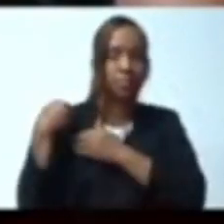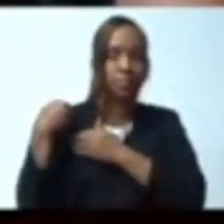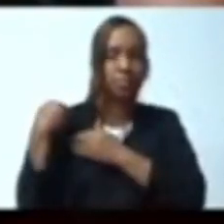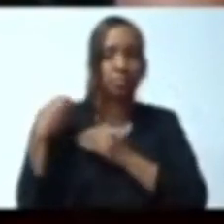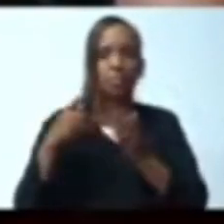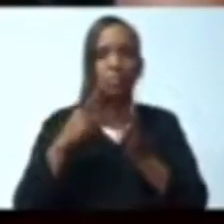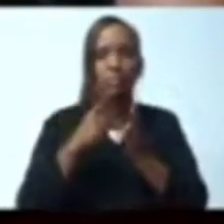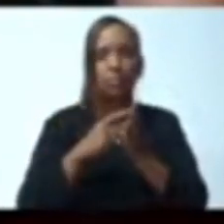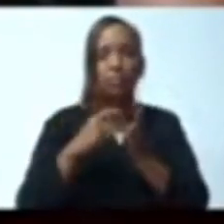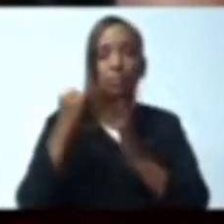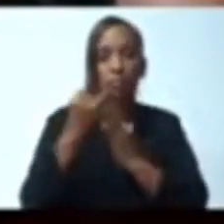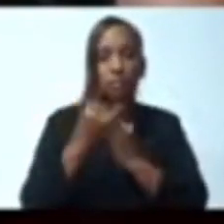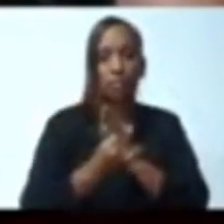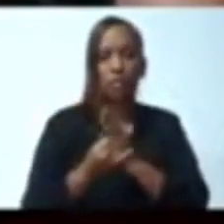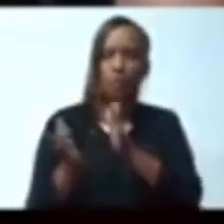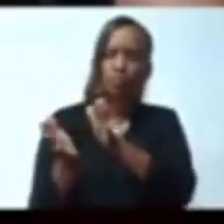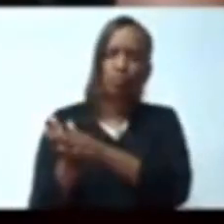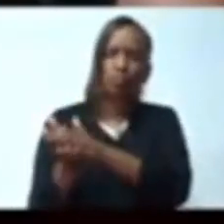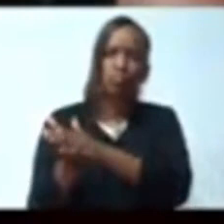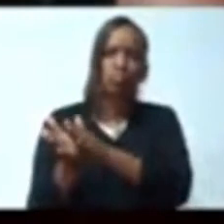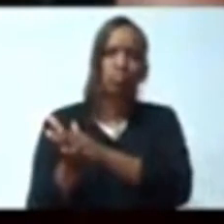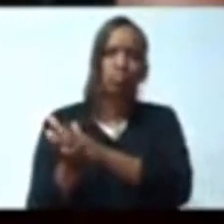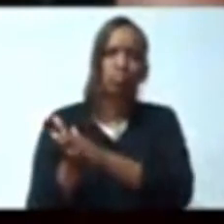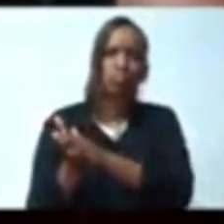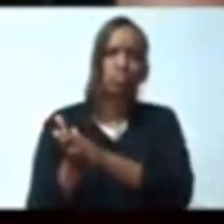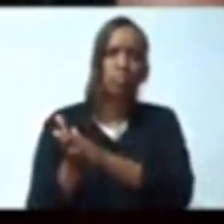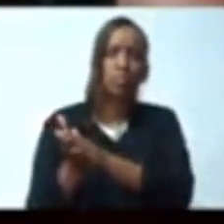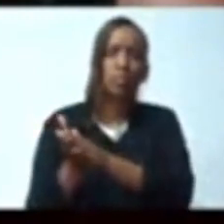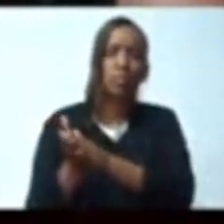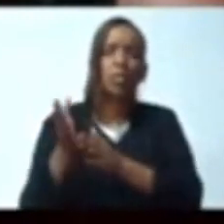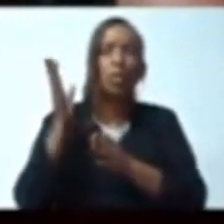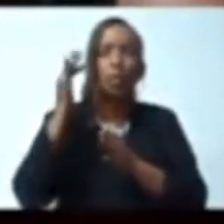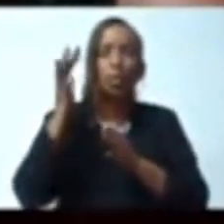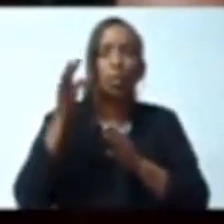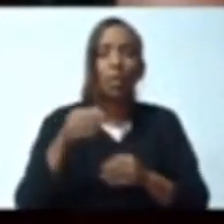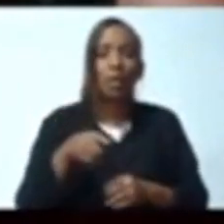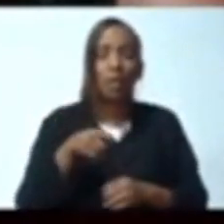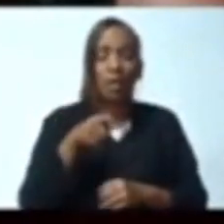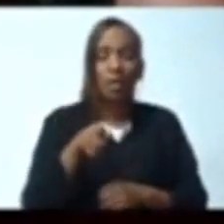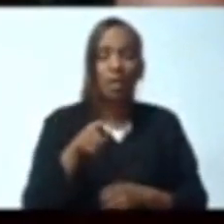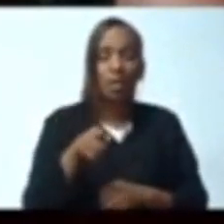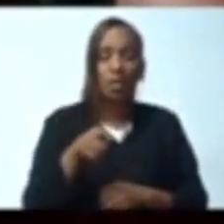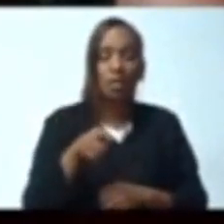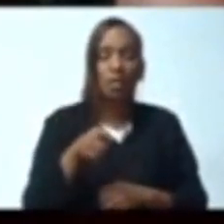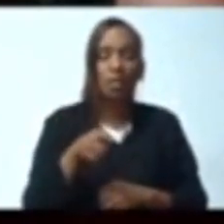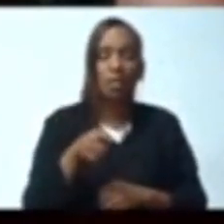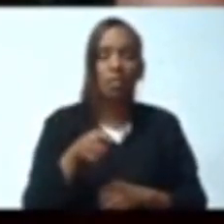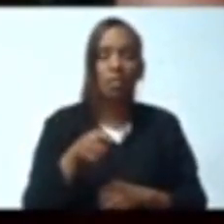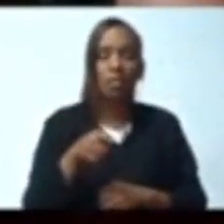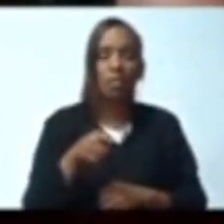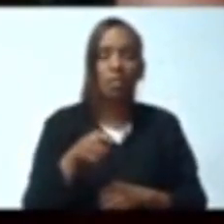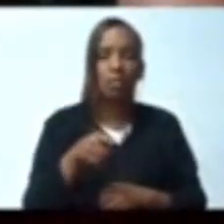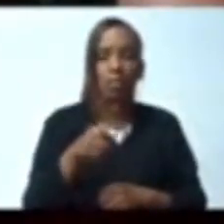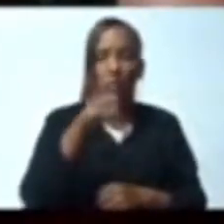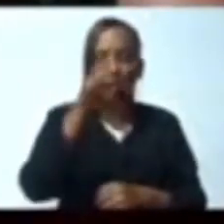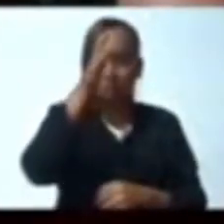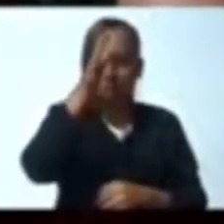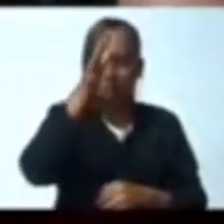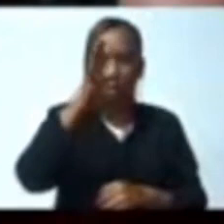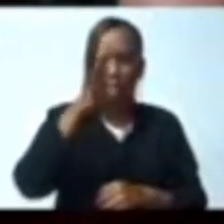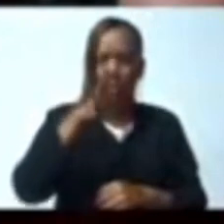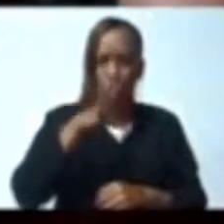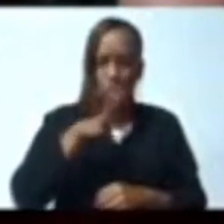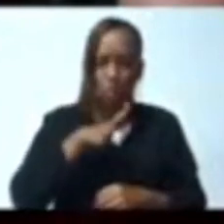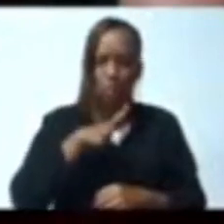están reconociendo no solo a una figura, no solo a un hombre, no solo a un